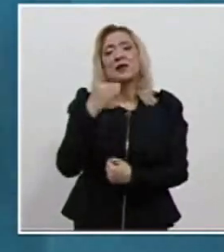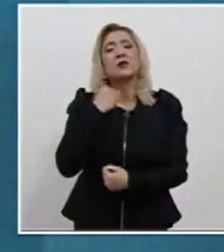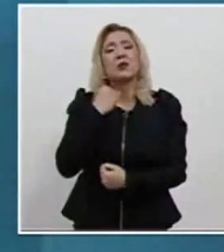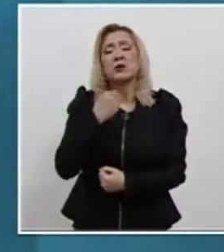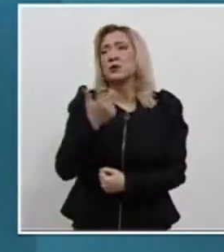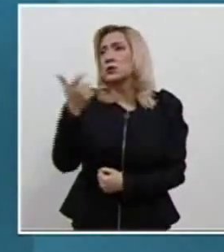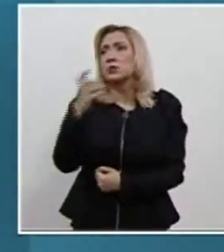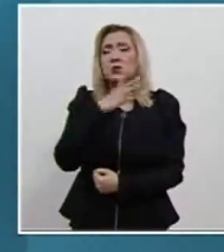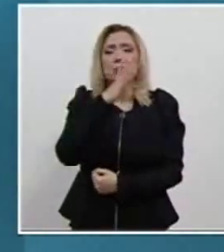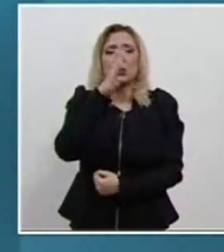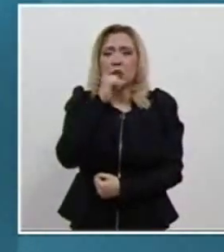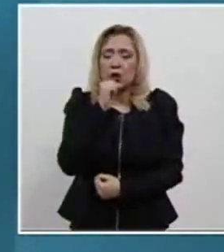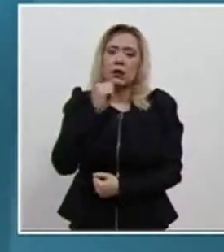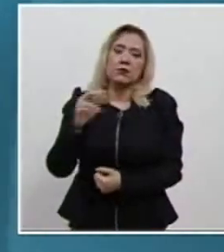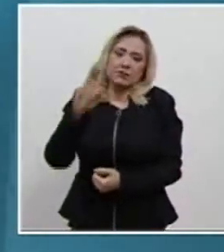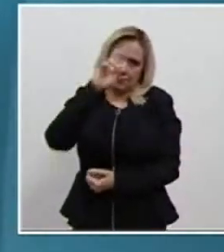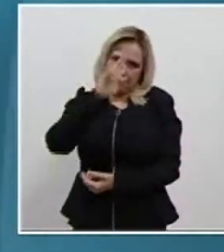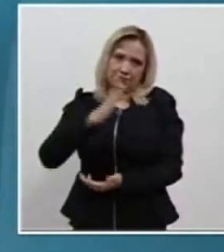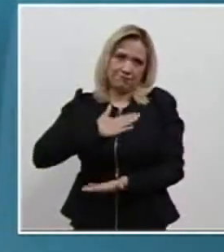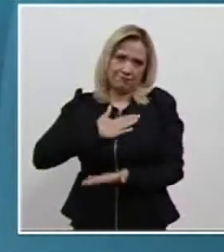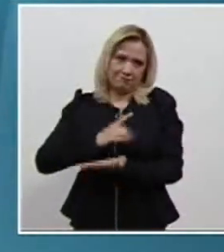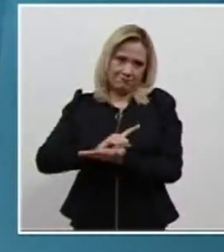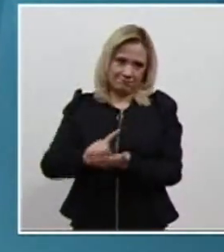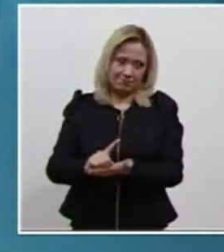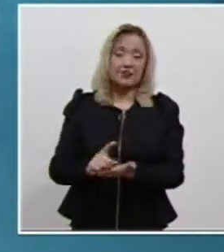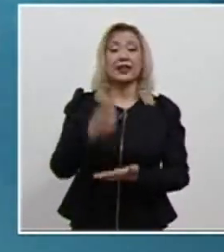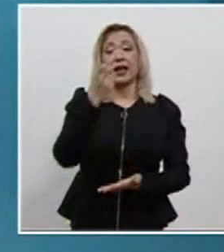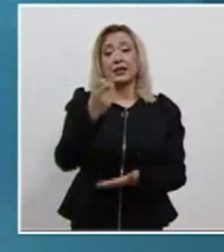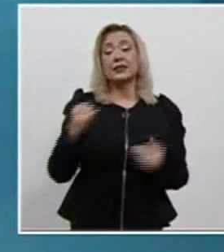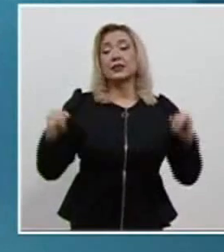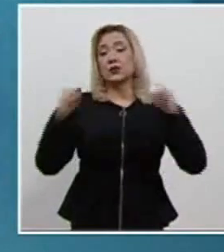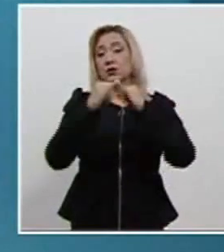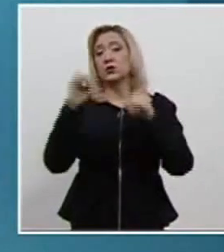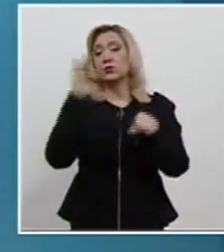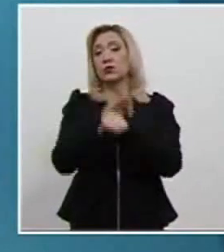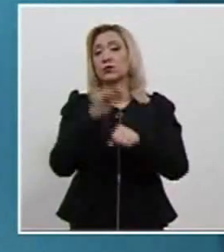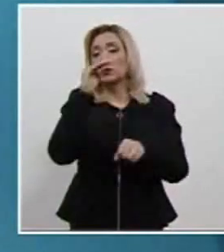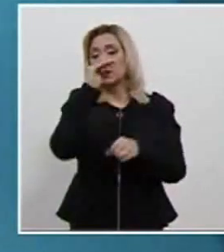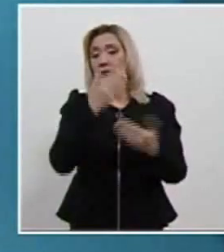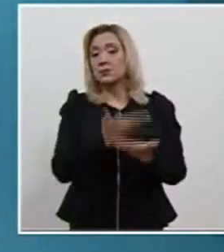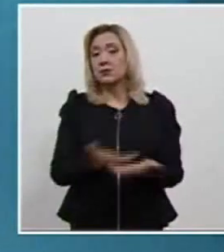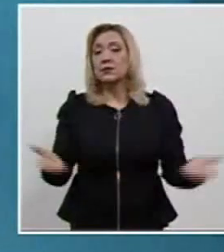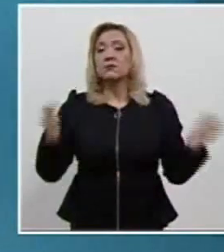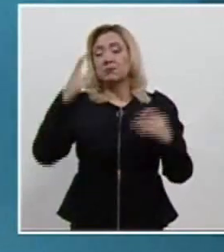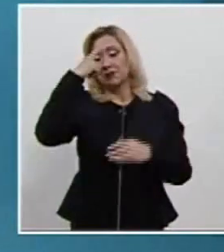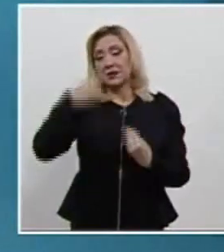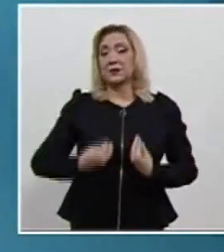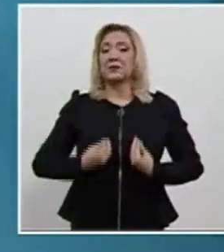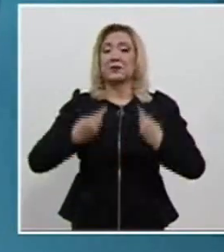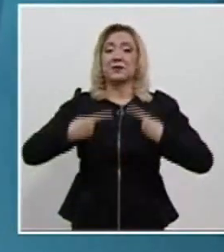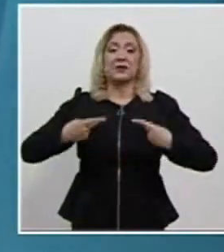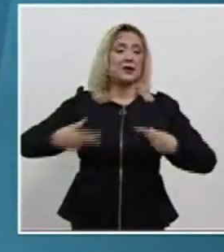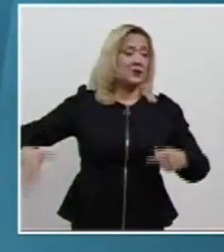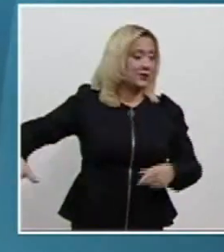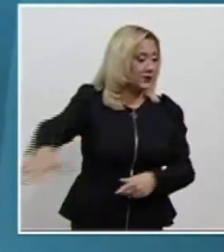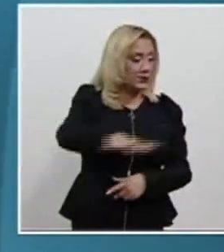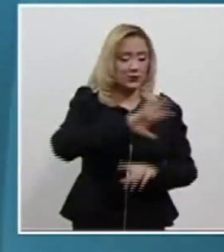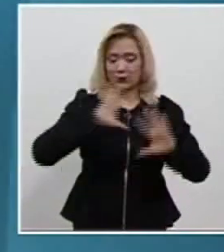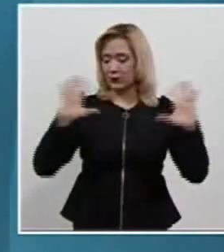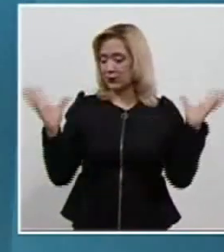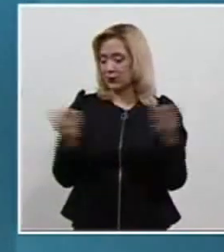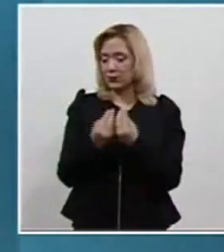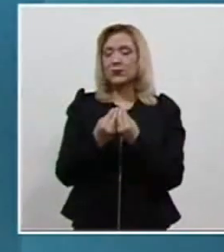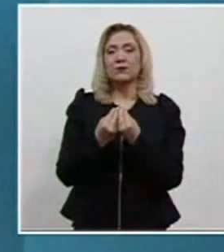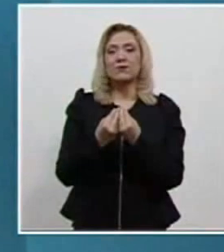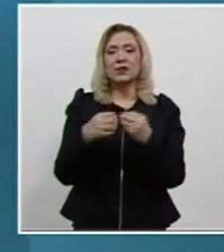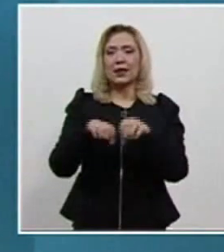valer de manera efectiva. En este sentido, la Defensoría logra cambiar la vida de las personas y trabaja en equipo para servir a